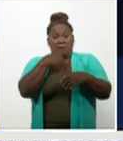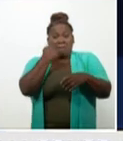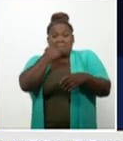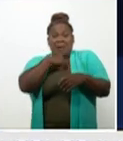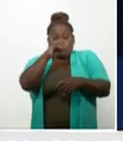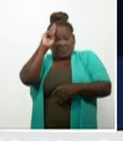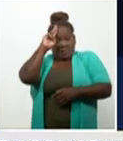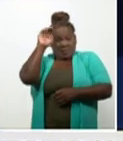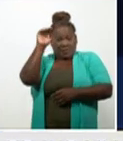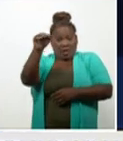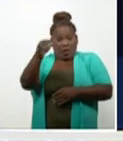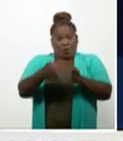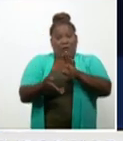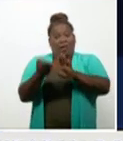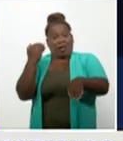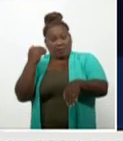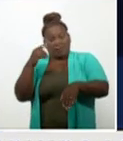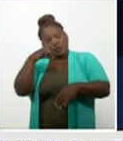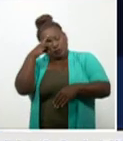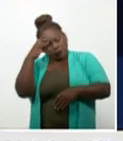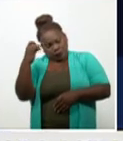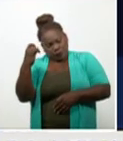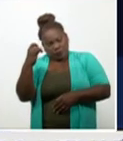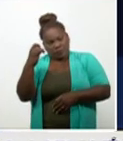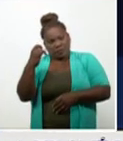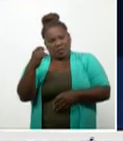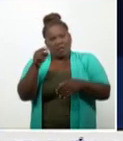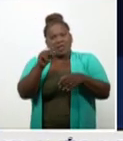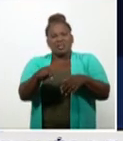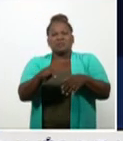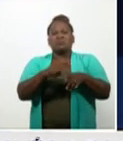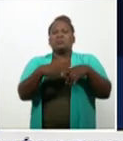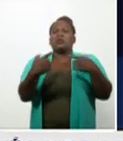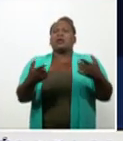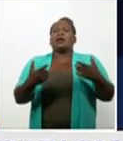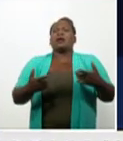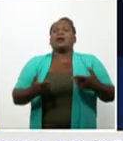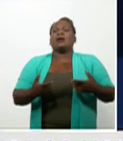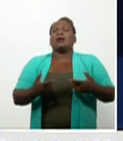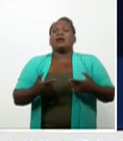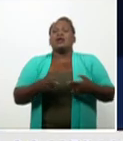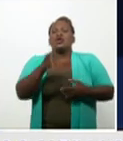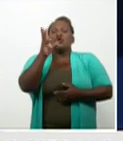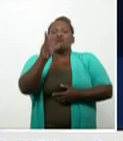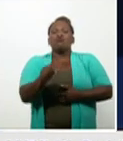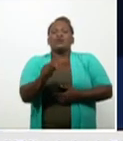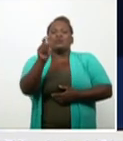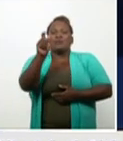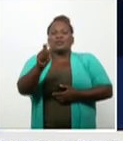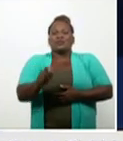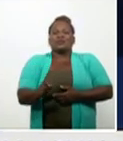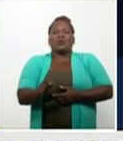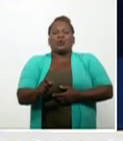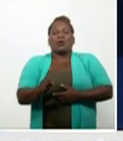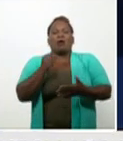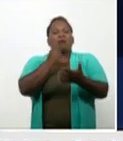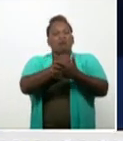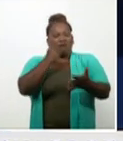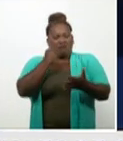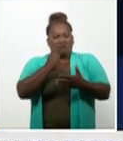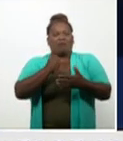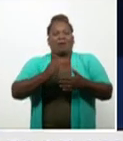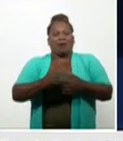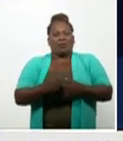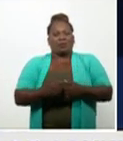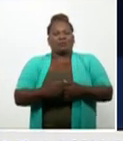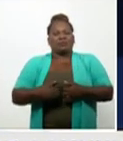que altas. Claro, esto está determinado por el número de casos confirmados